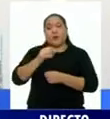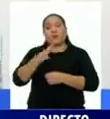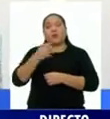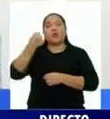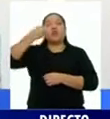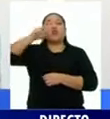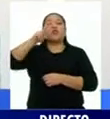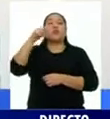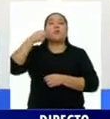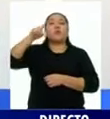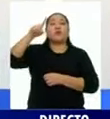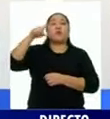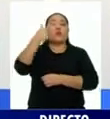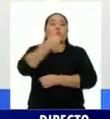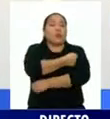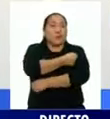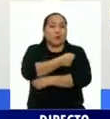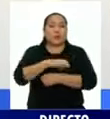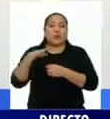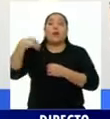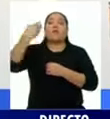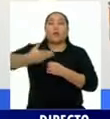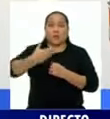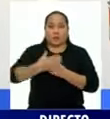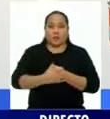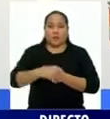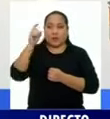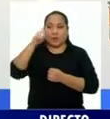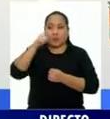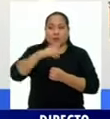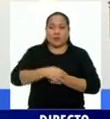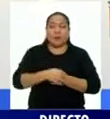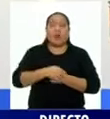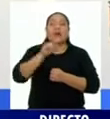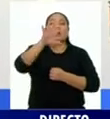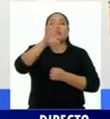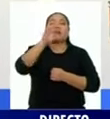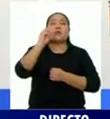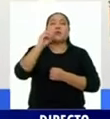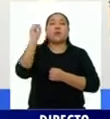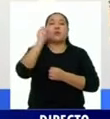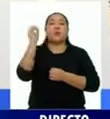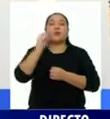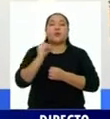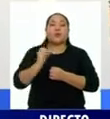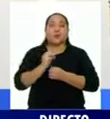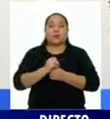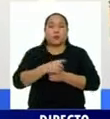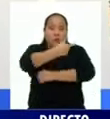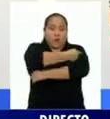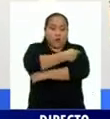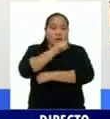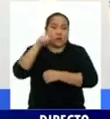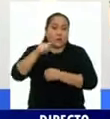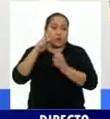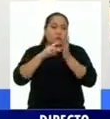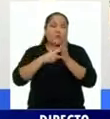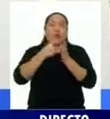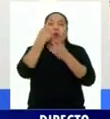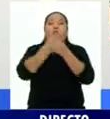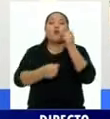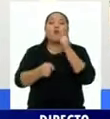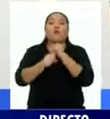de vacunas, la siguiente administración va a tener como 50 millones de vacunas. Así que confiamos